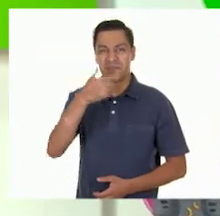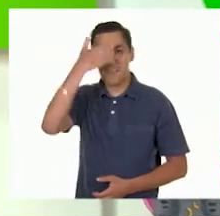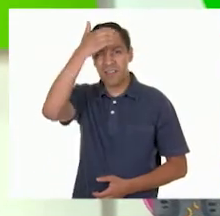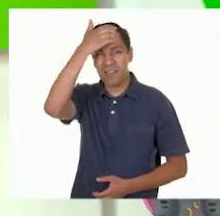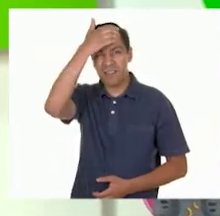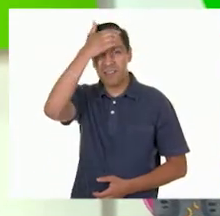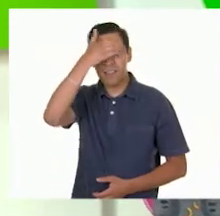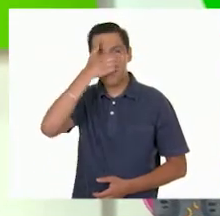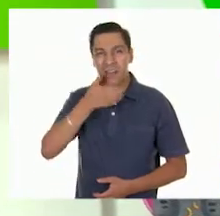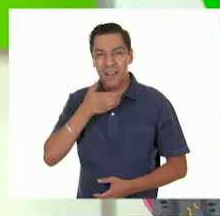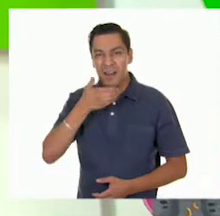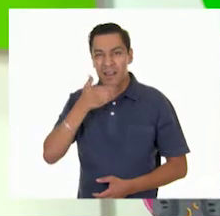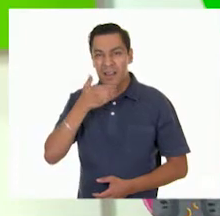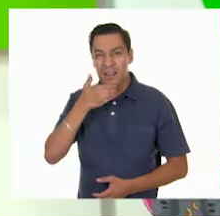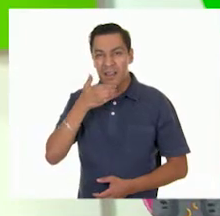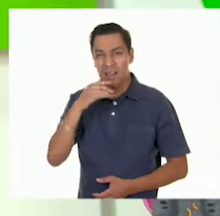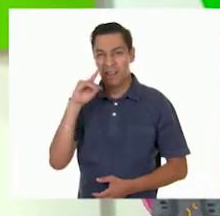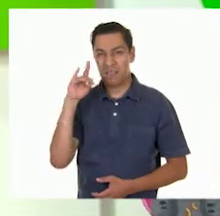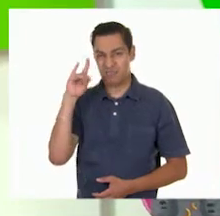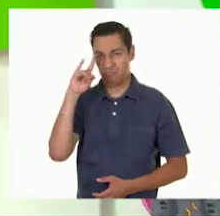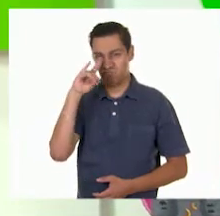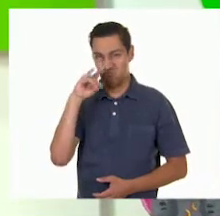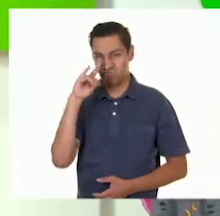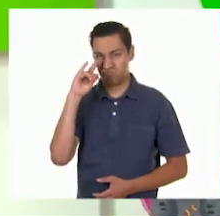y cabeza de ella